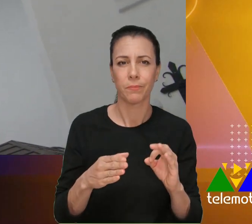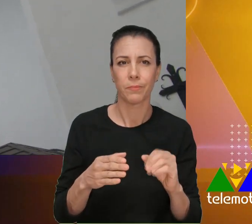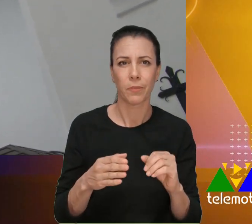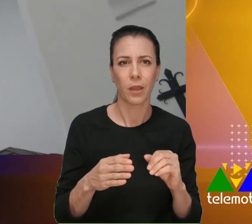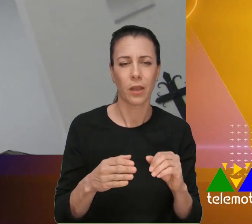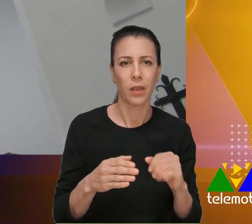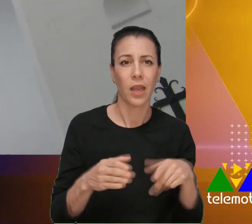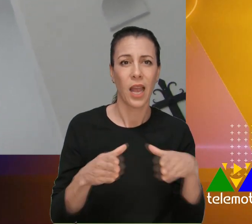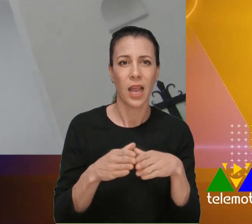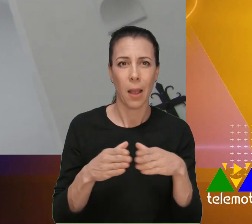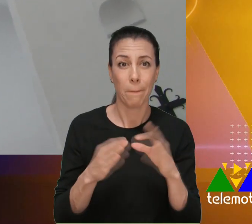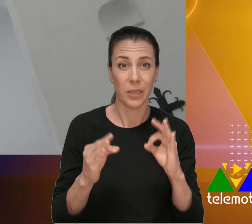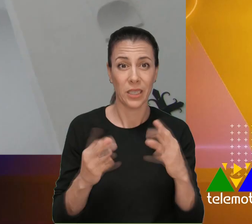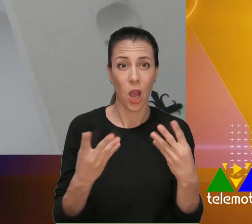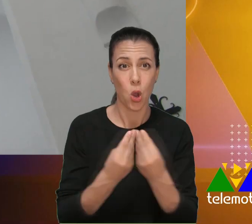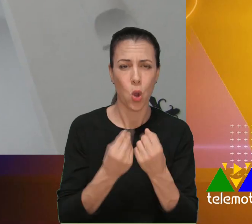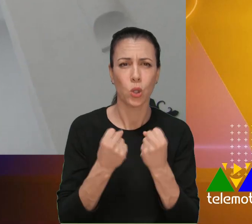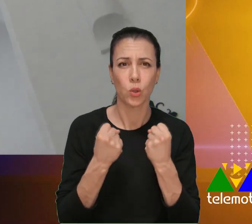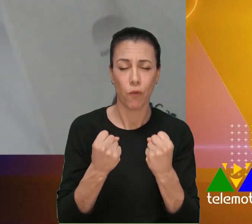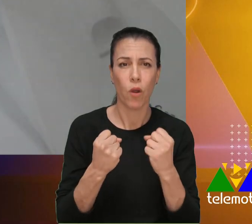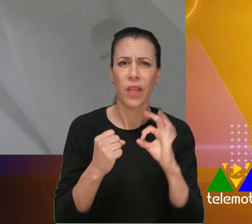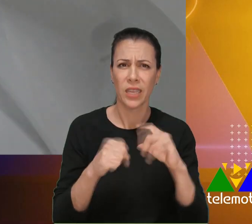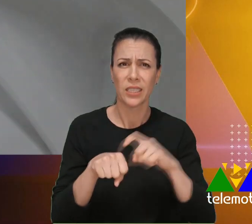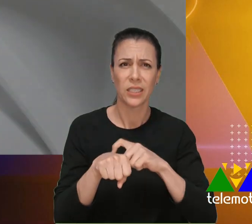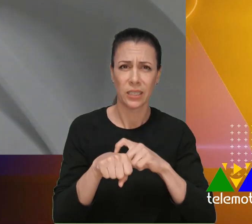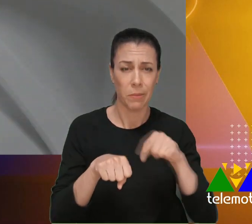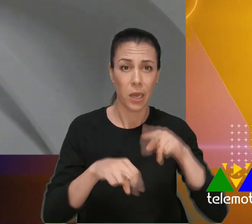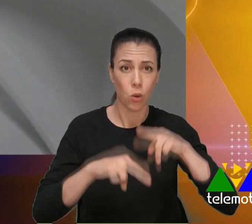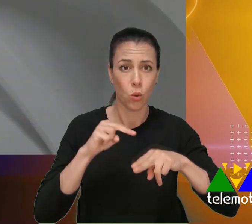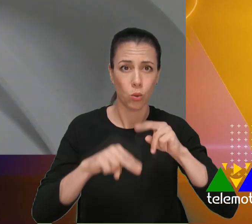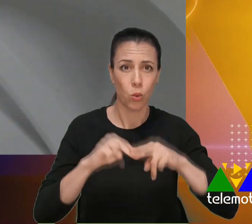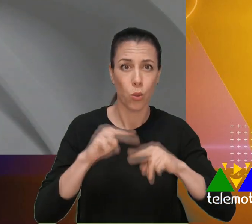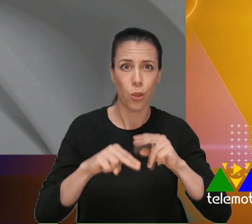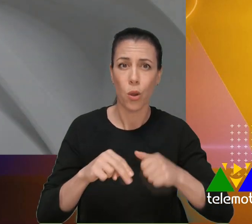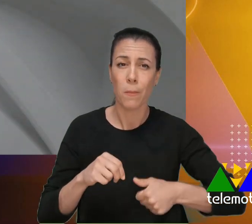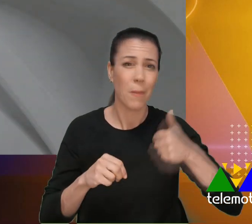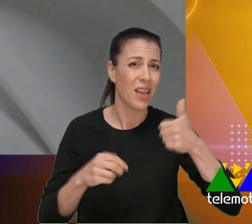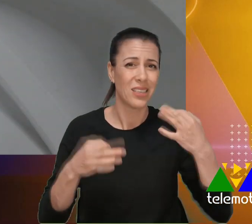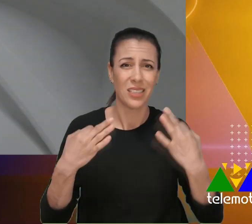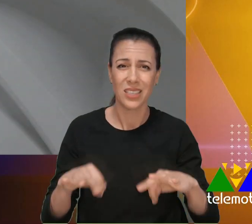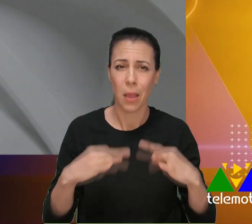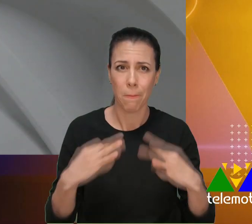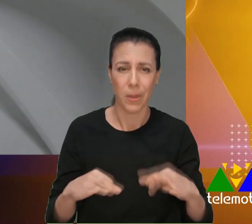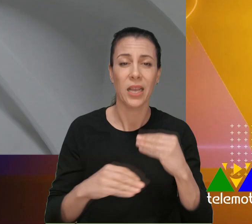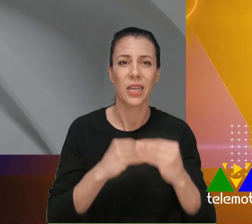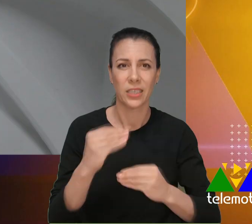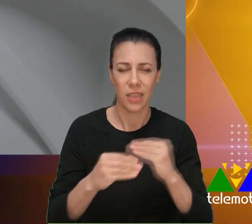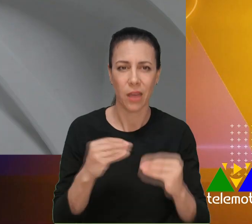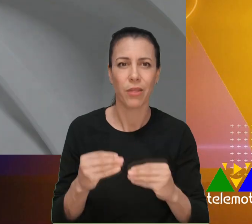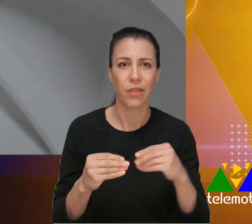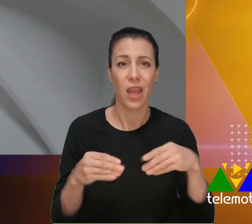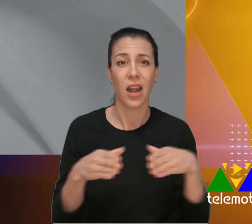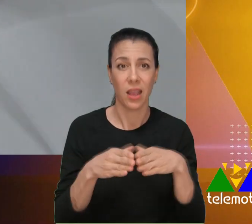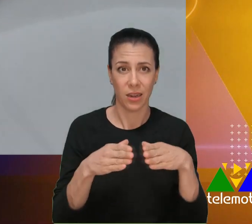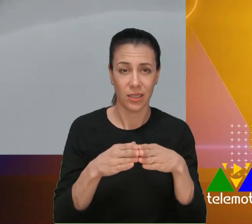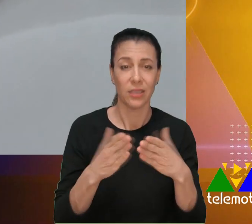indudablemente esta capilla entre contrafuertes es muy típica de este tipo de construcción. Es la construcción más simple que se hace en la